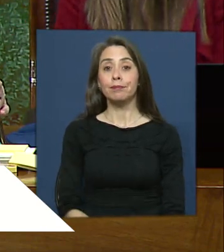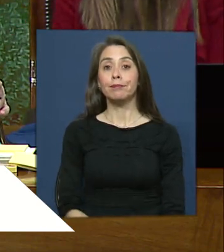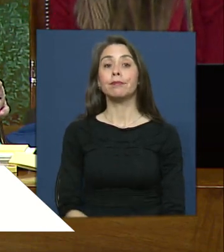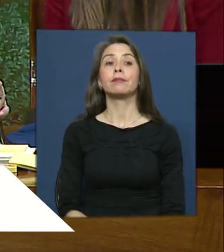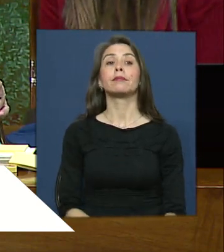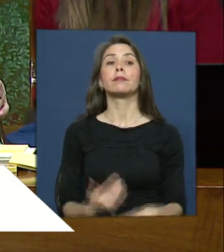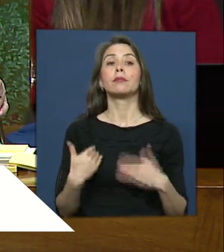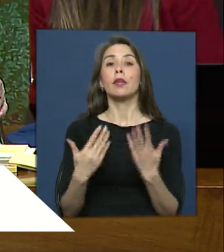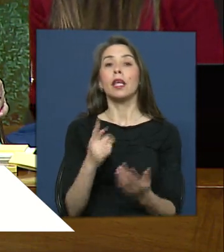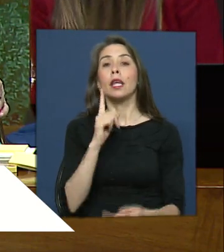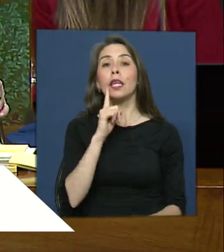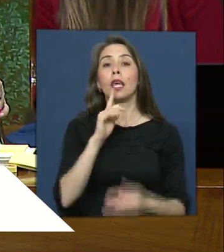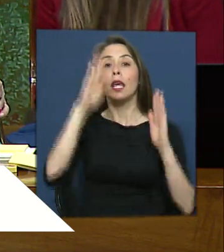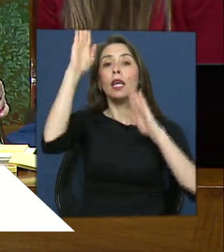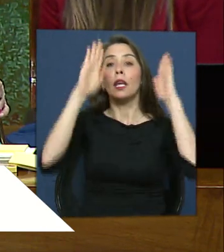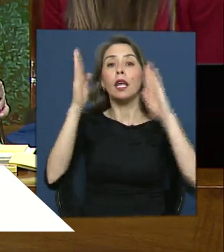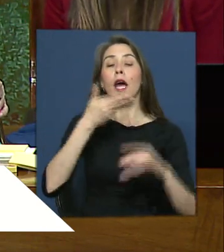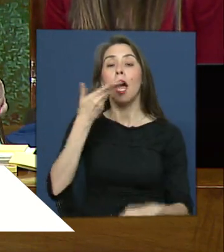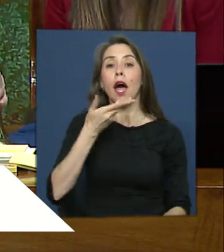la palabra.